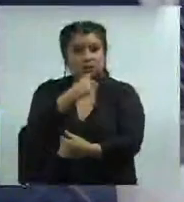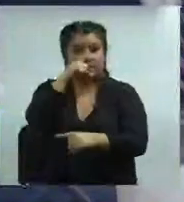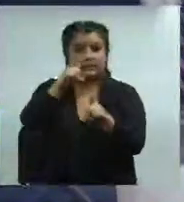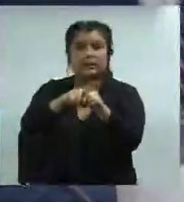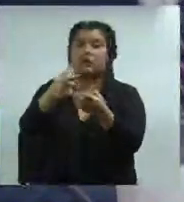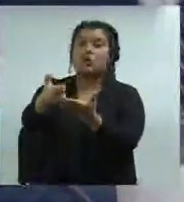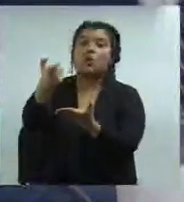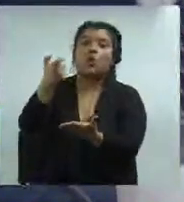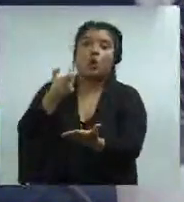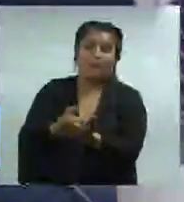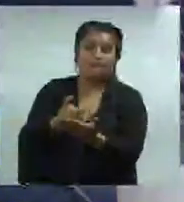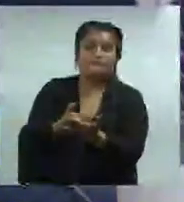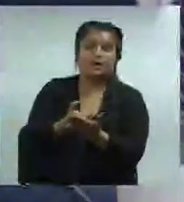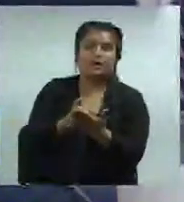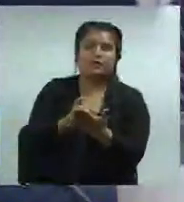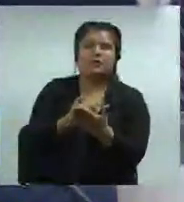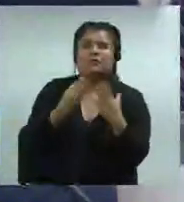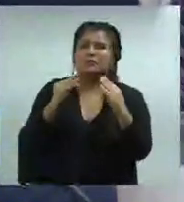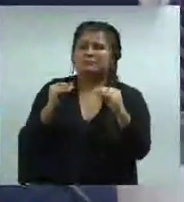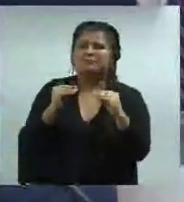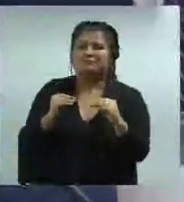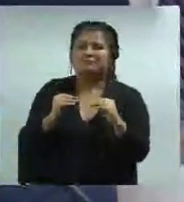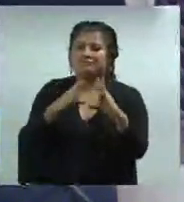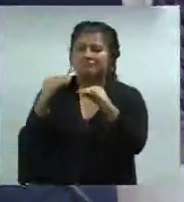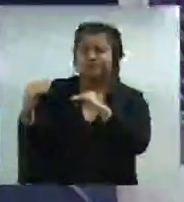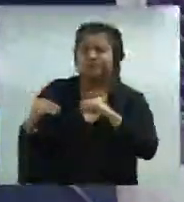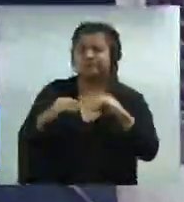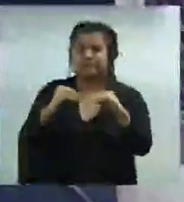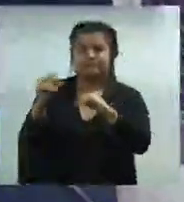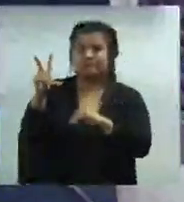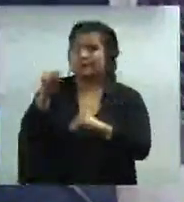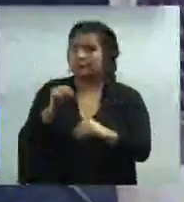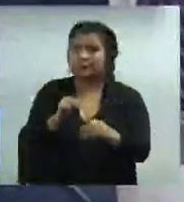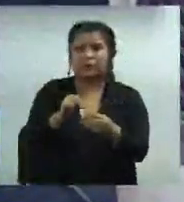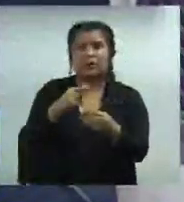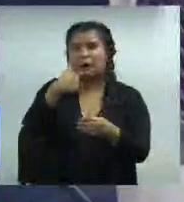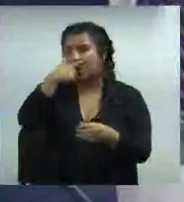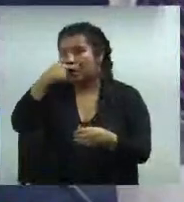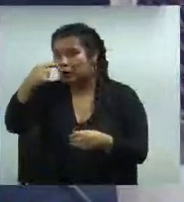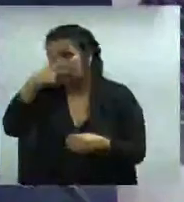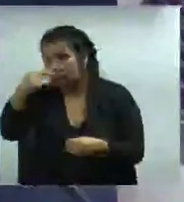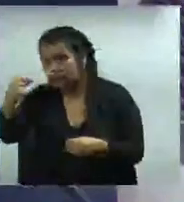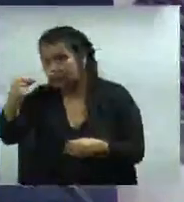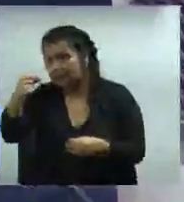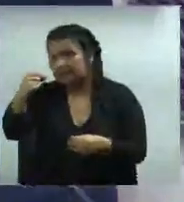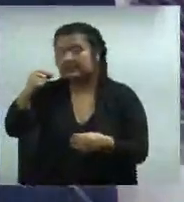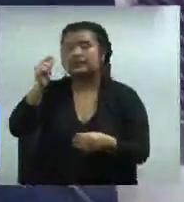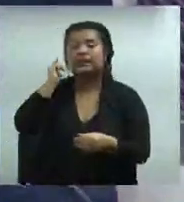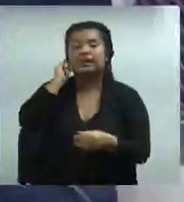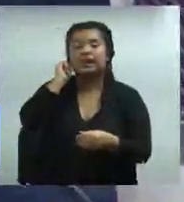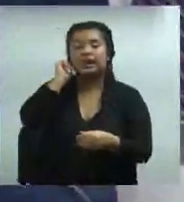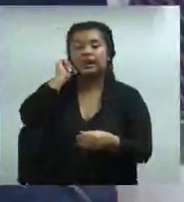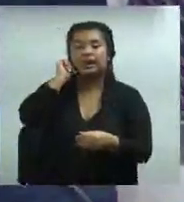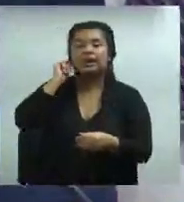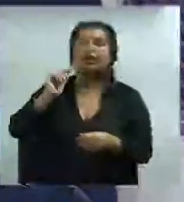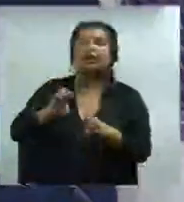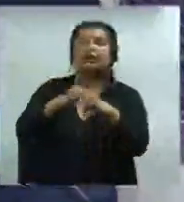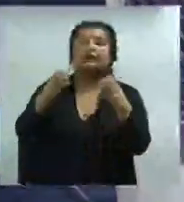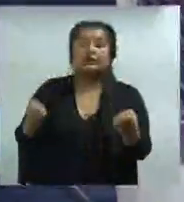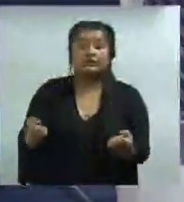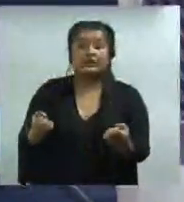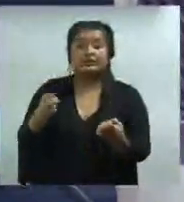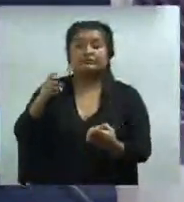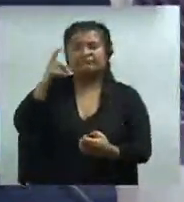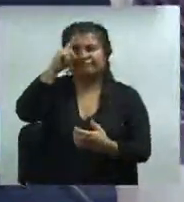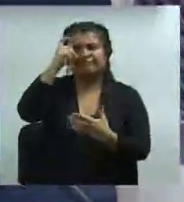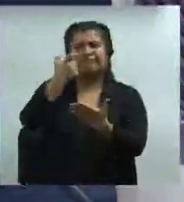fueron muy discutidas y no transparentes. Yo sí creo que es función del